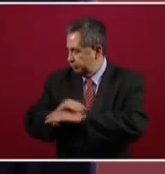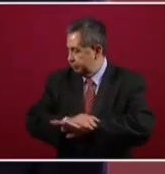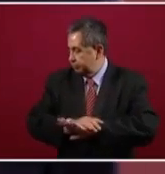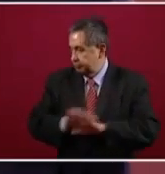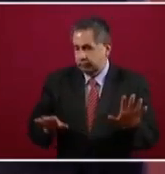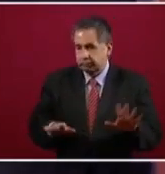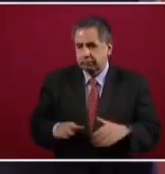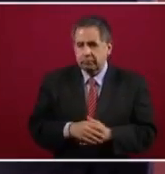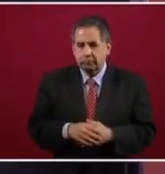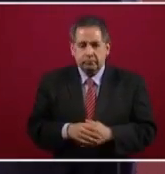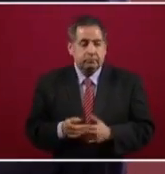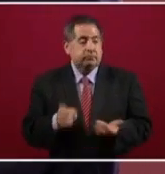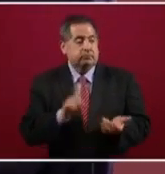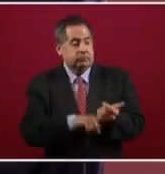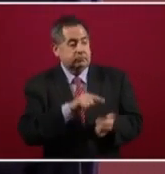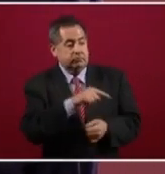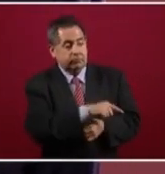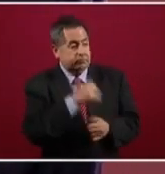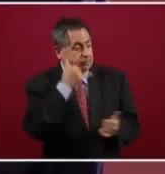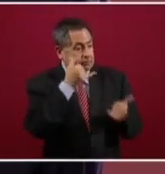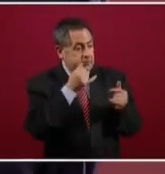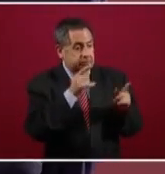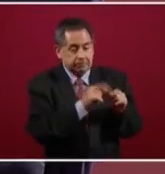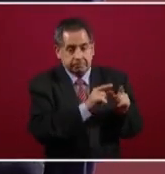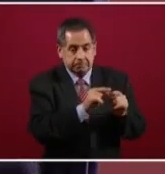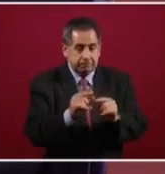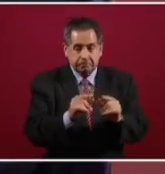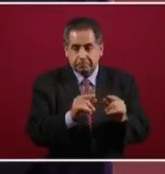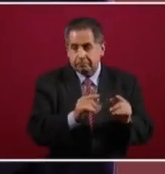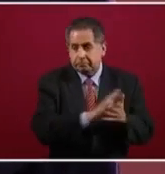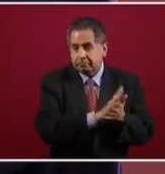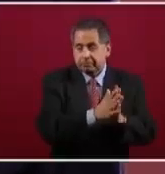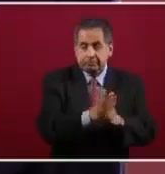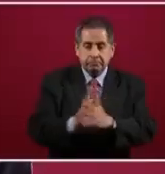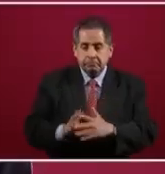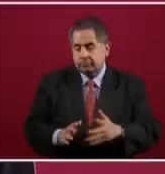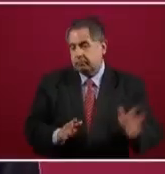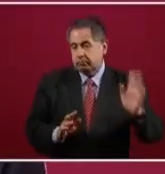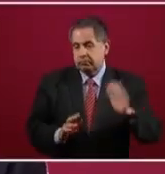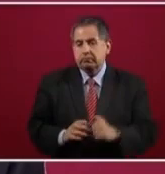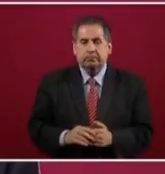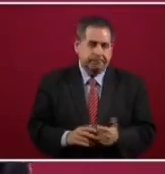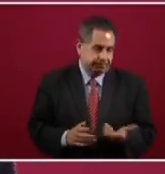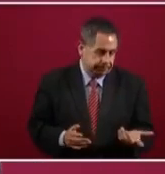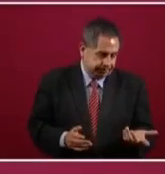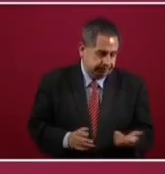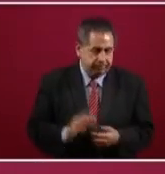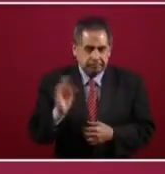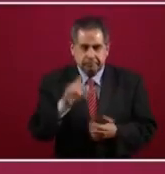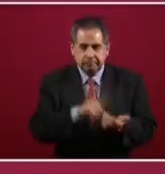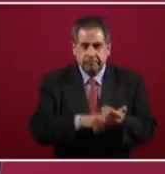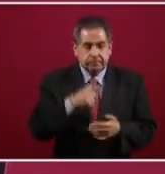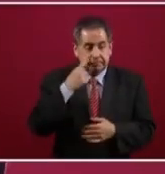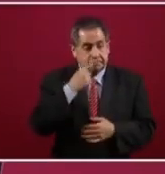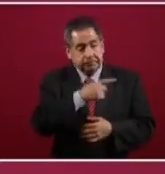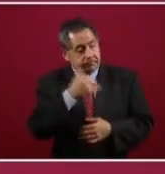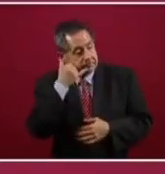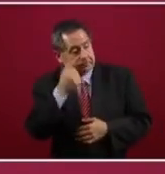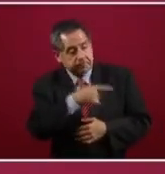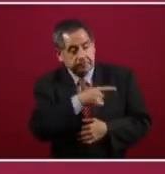pero a lo mejor hay otros que sí, que podrían sacar, mire la